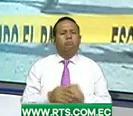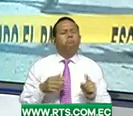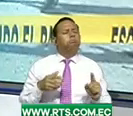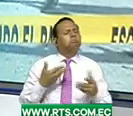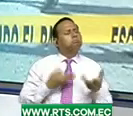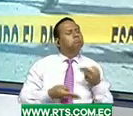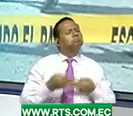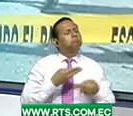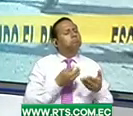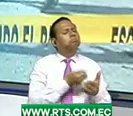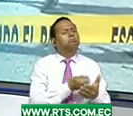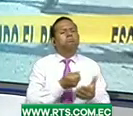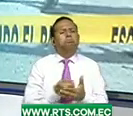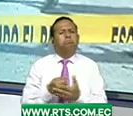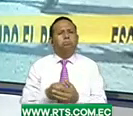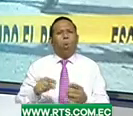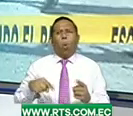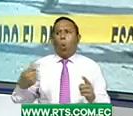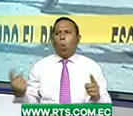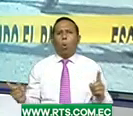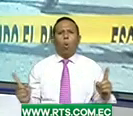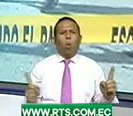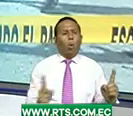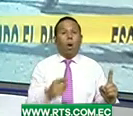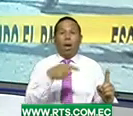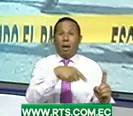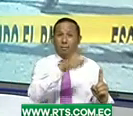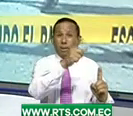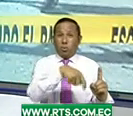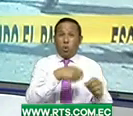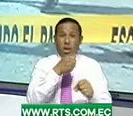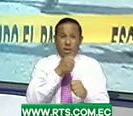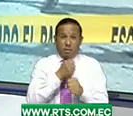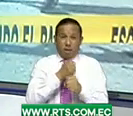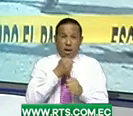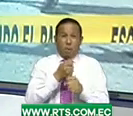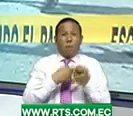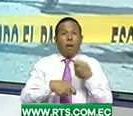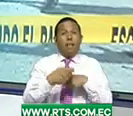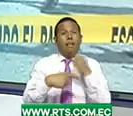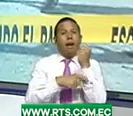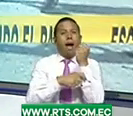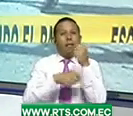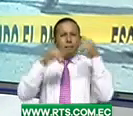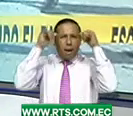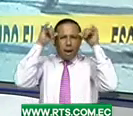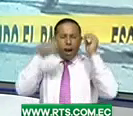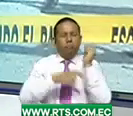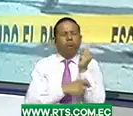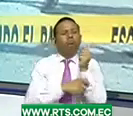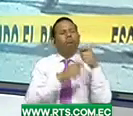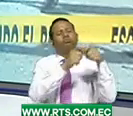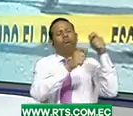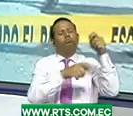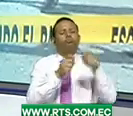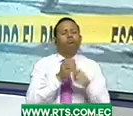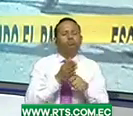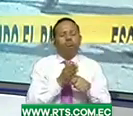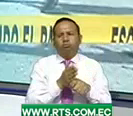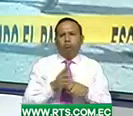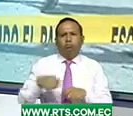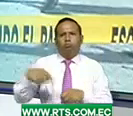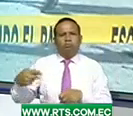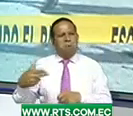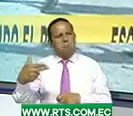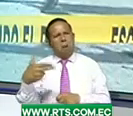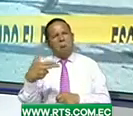acribilló a un ciudadano que estaba en su puesto de venta de carnes. Al escuchar los disparos, todos se lanzaron al suelo. A